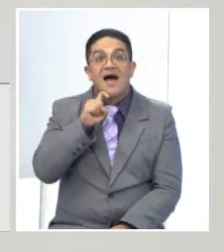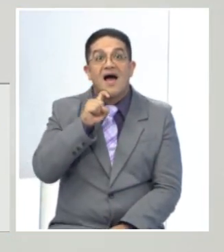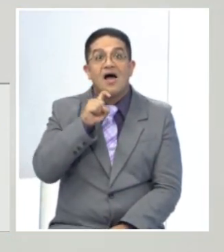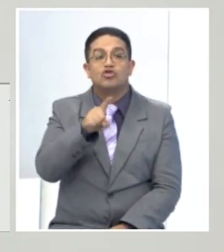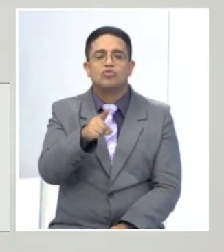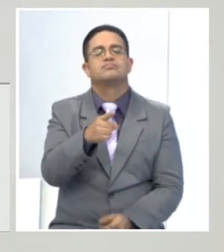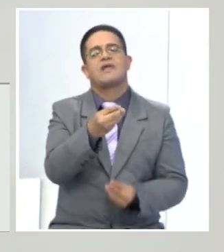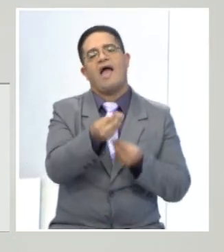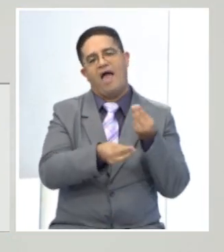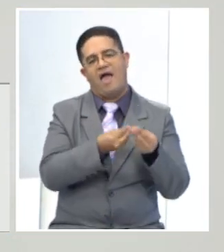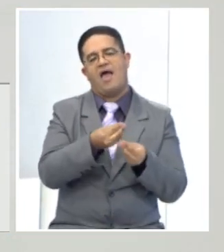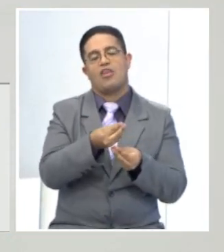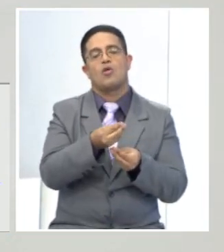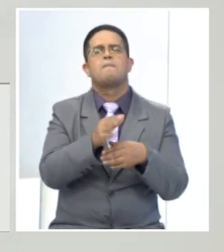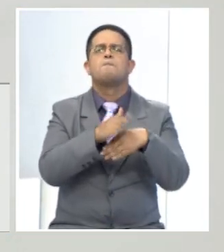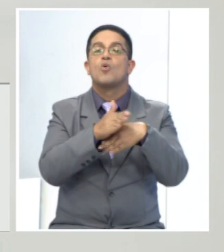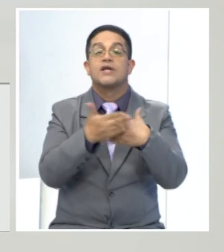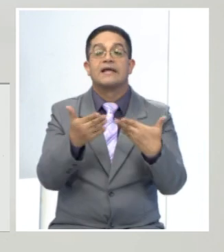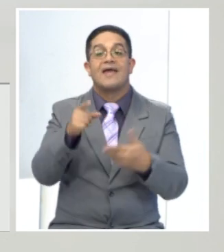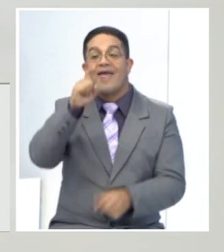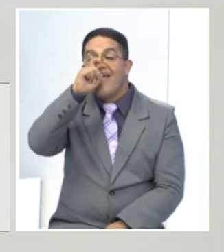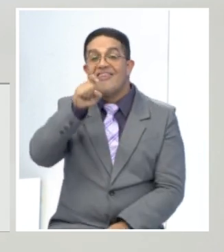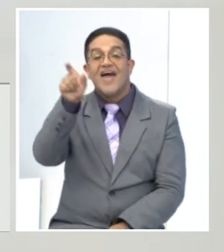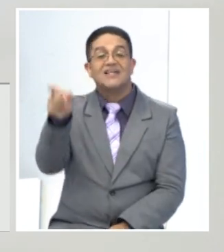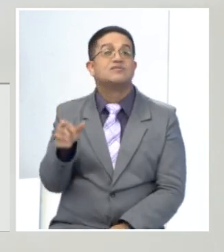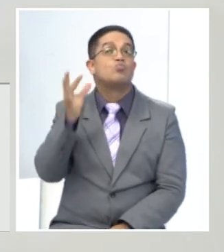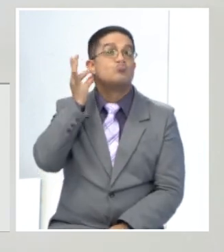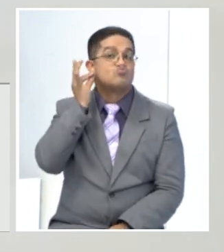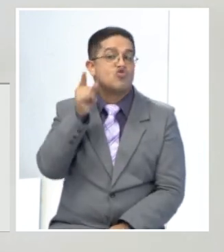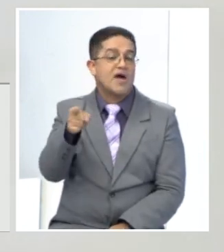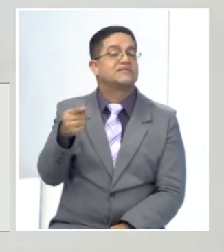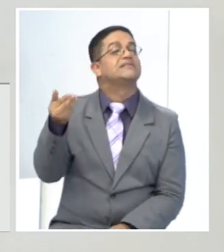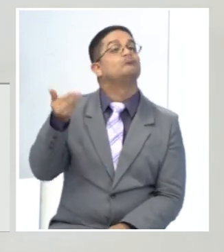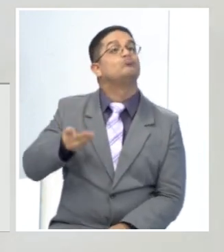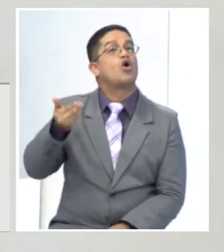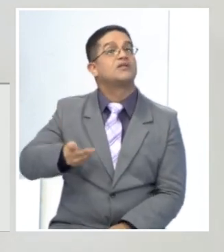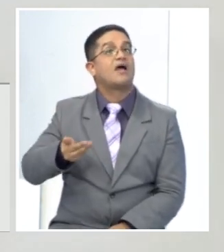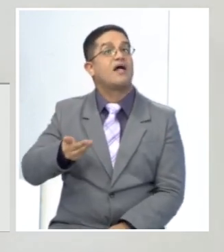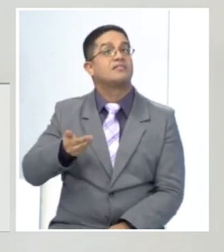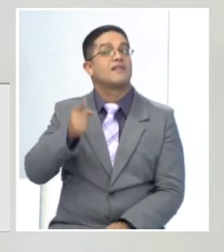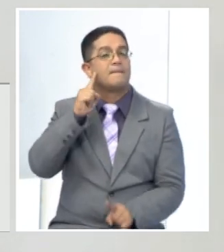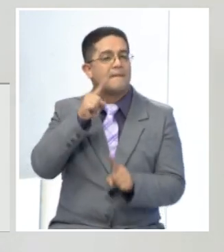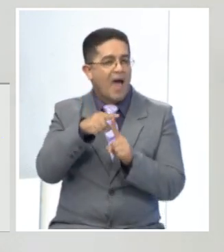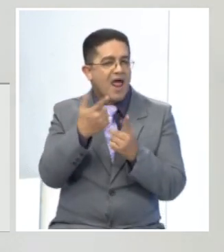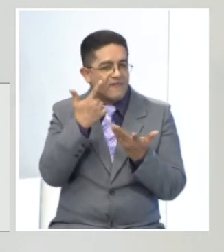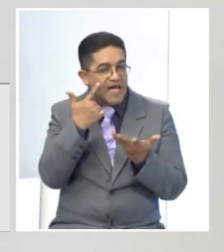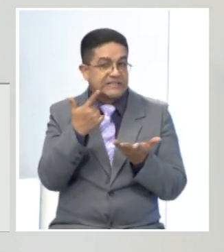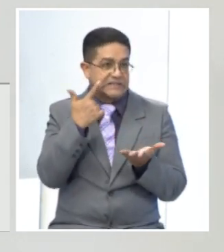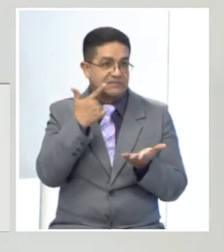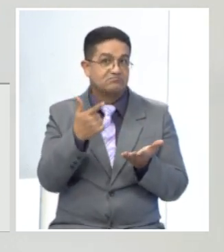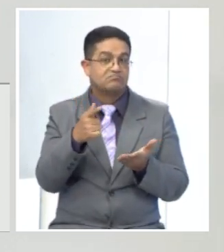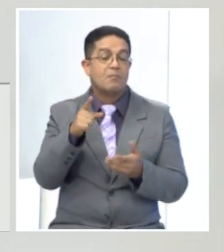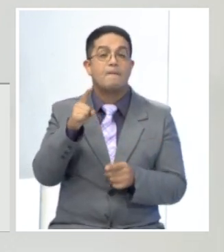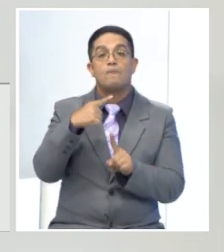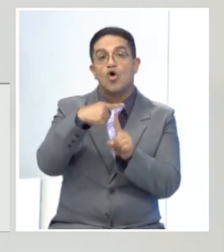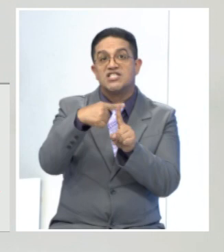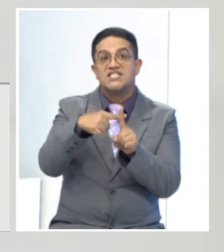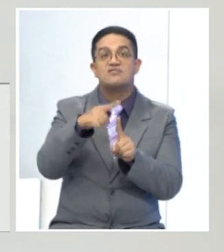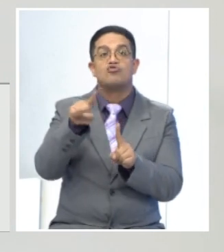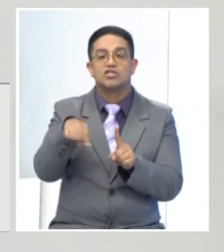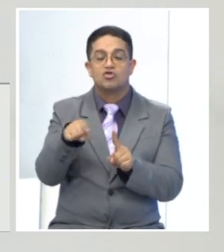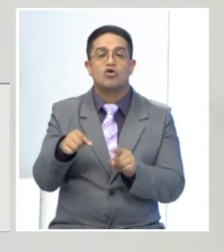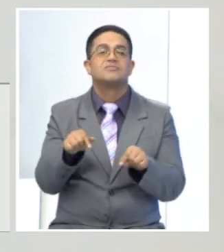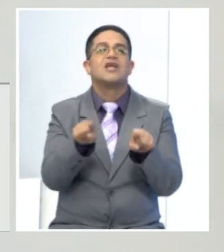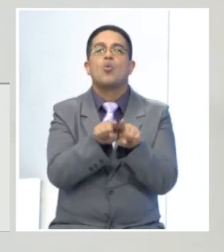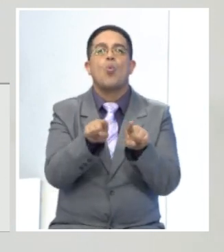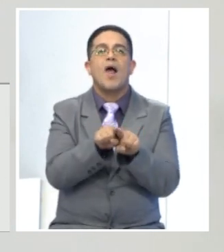lo obtenga. Porque la edad femenina es determinante en la obtención de una prueba positiva de embarazo, así como hoy en día también